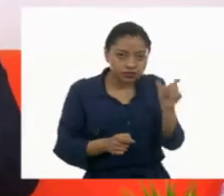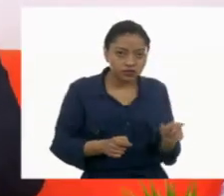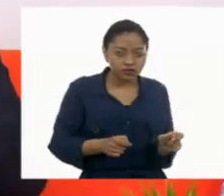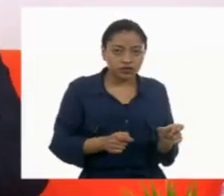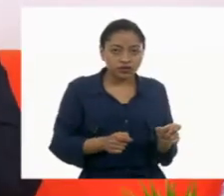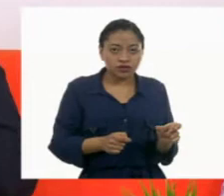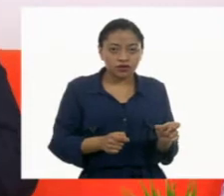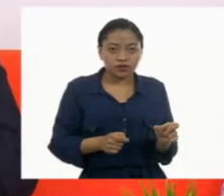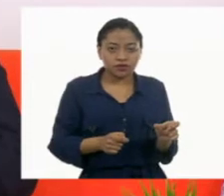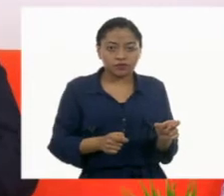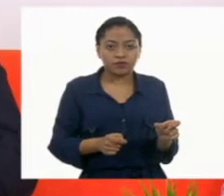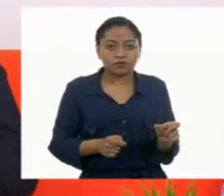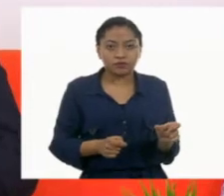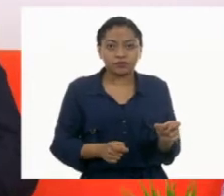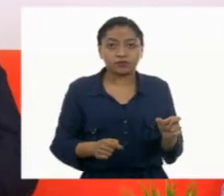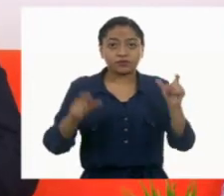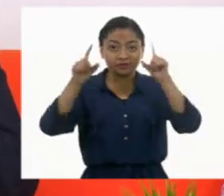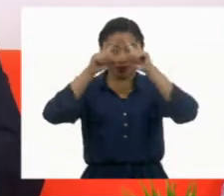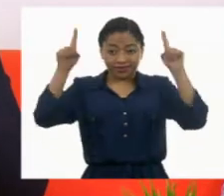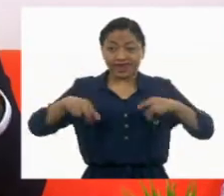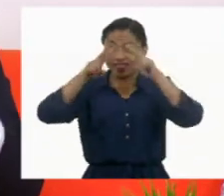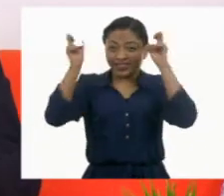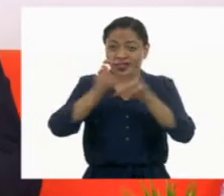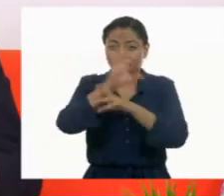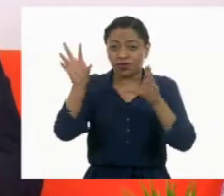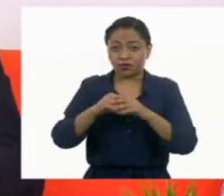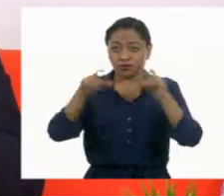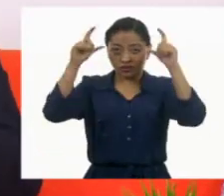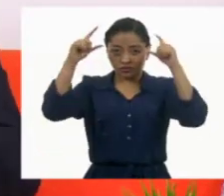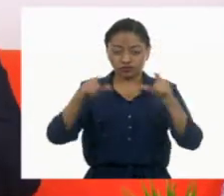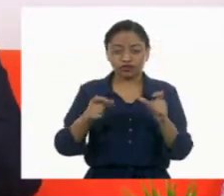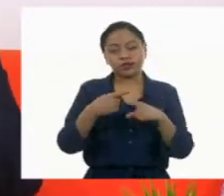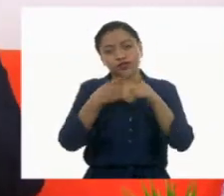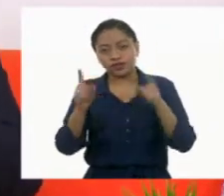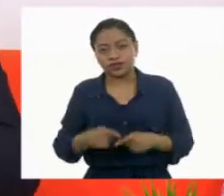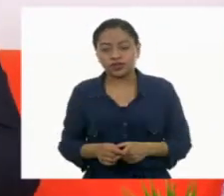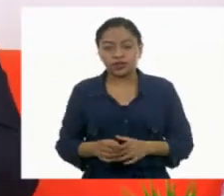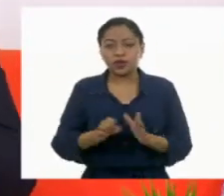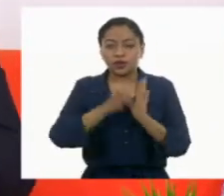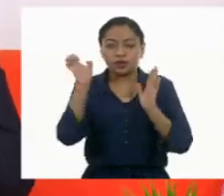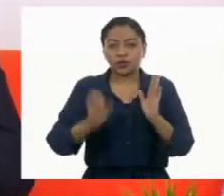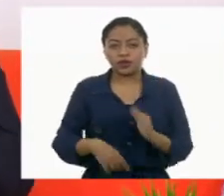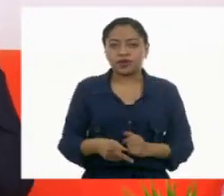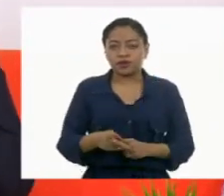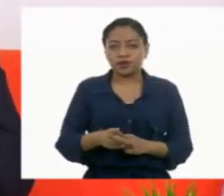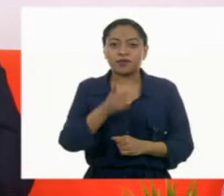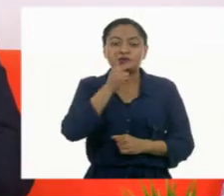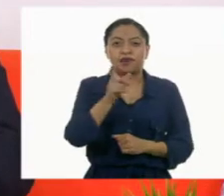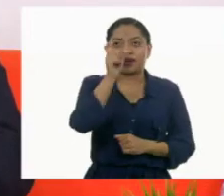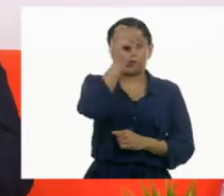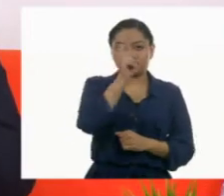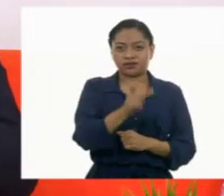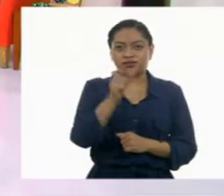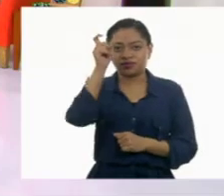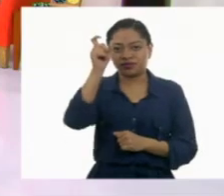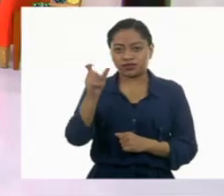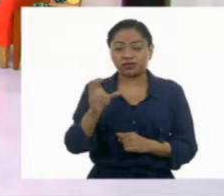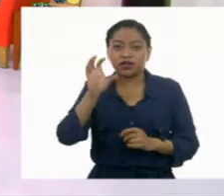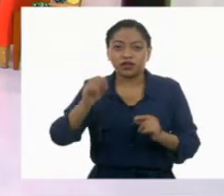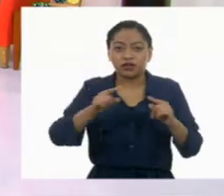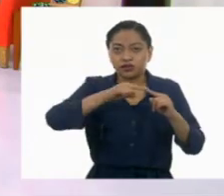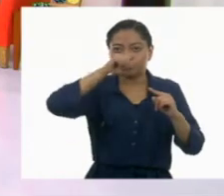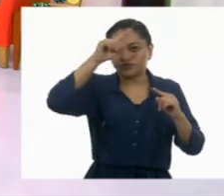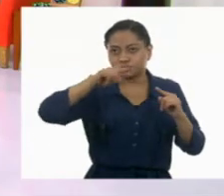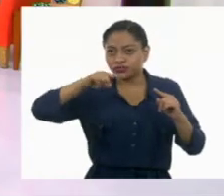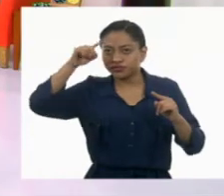es distinta al cuerpo principal del texto. Okay. Por ejemplo, un glosario o un recurso iconográfico como una gráfica, como